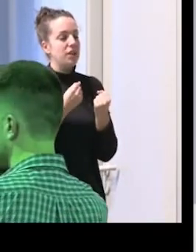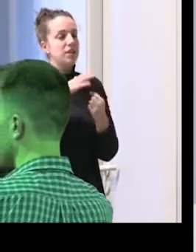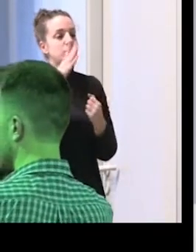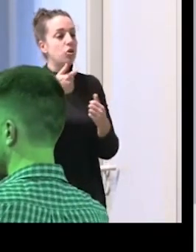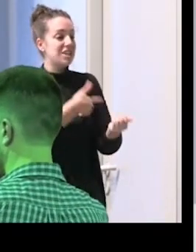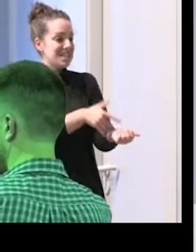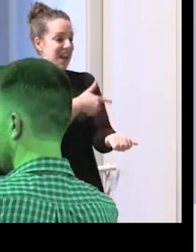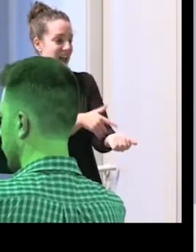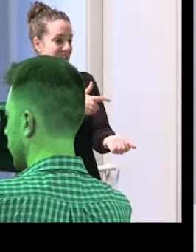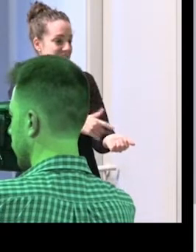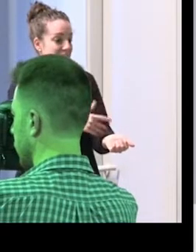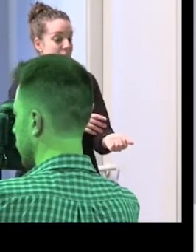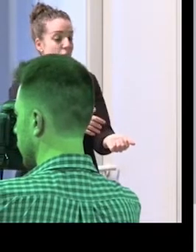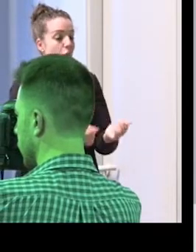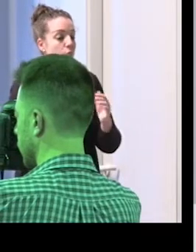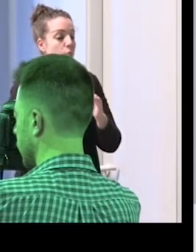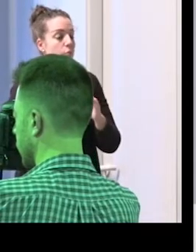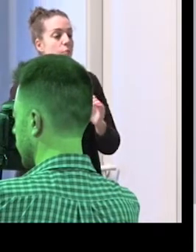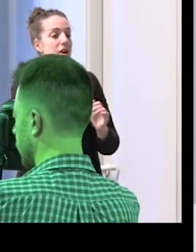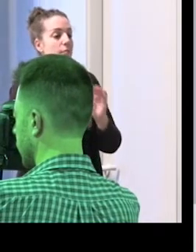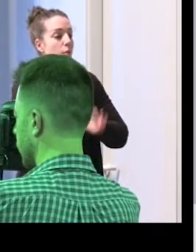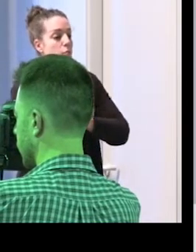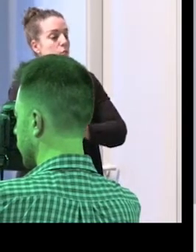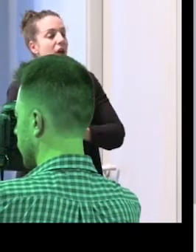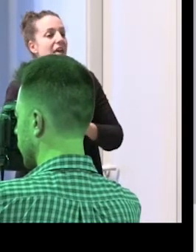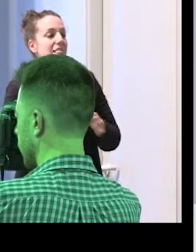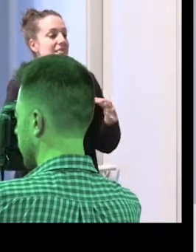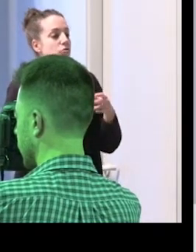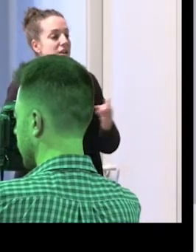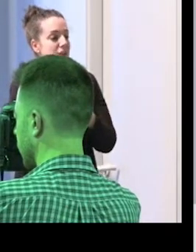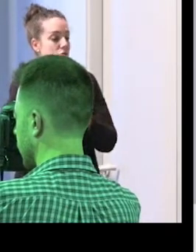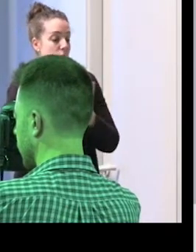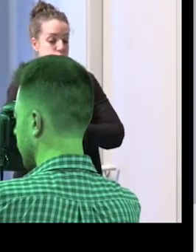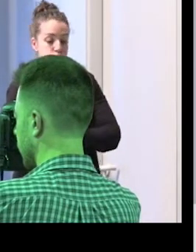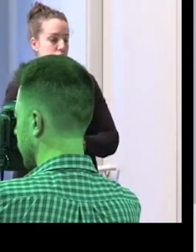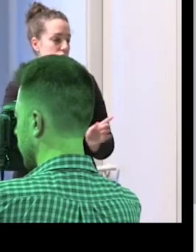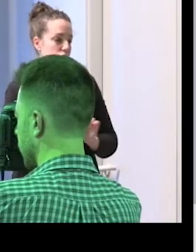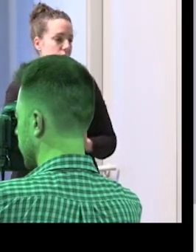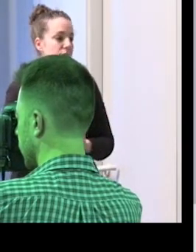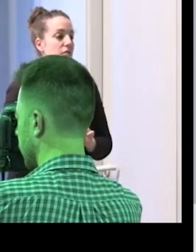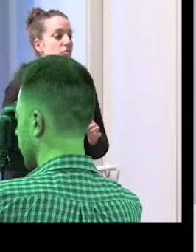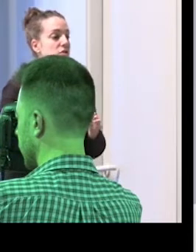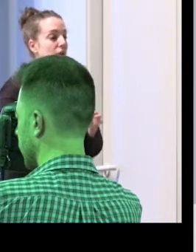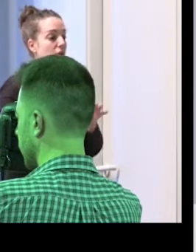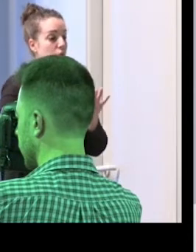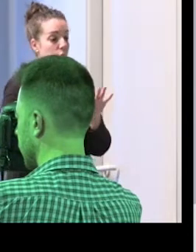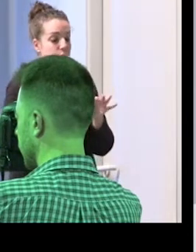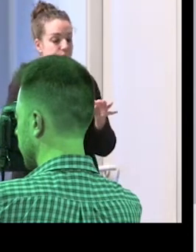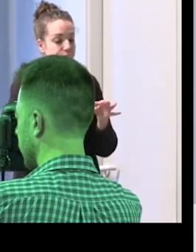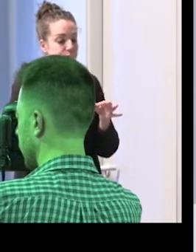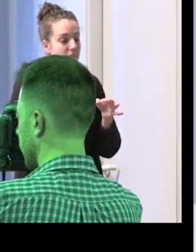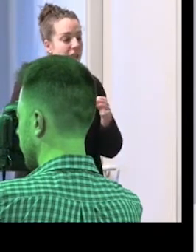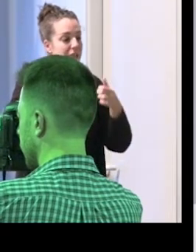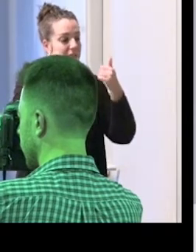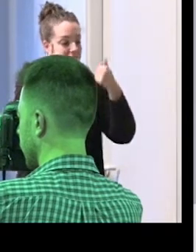sangre, pero no producen, por ejemplo, células nerviosas. Entonces tiene un linaje mucho más acotado dentro del tejido